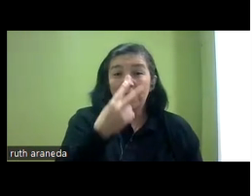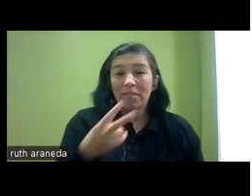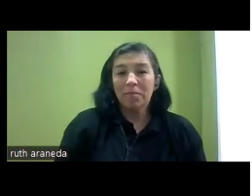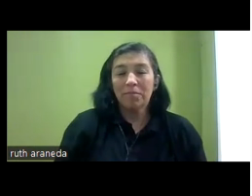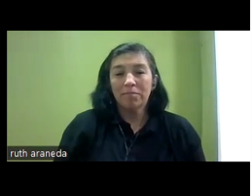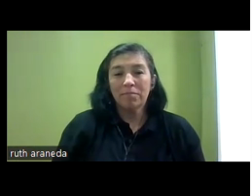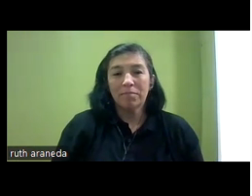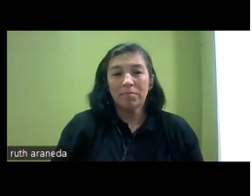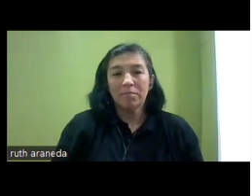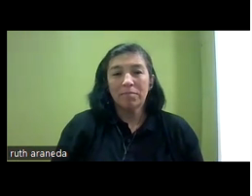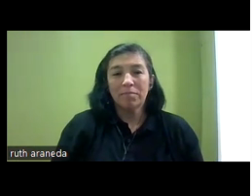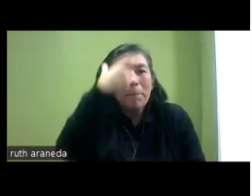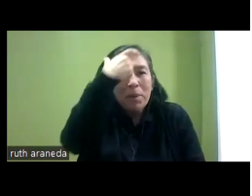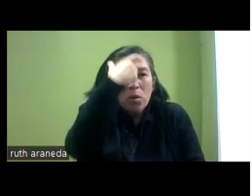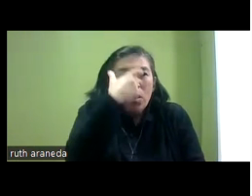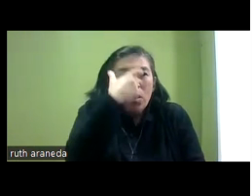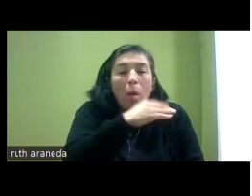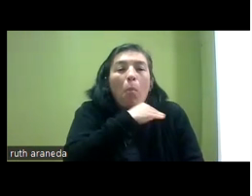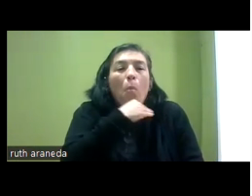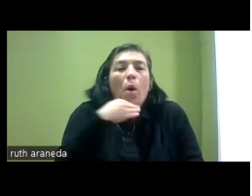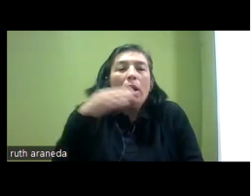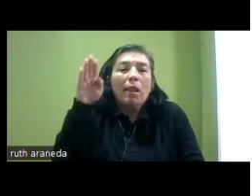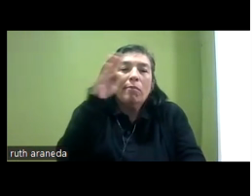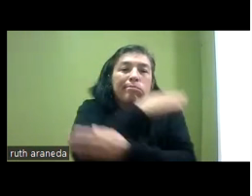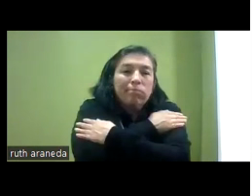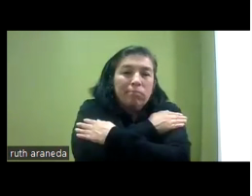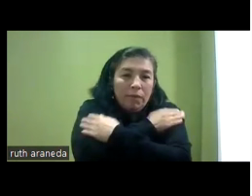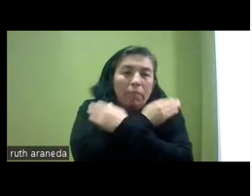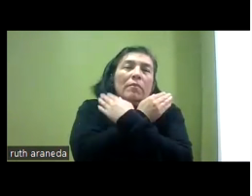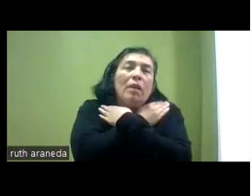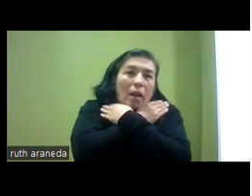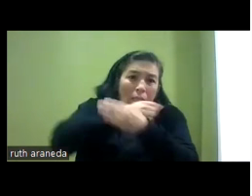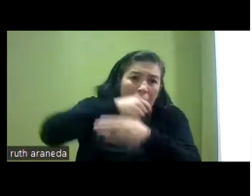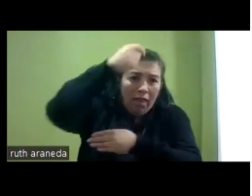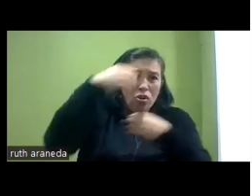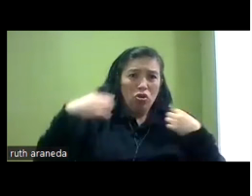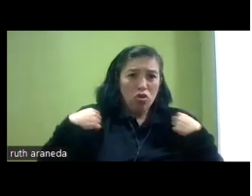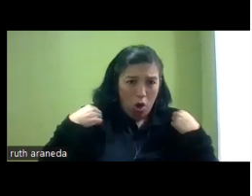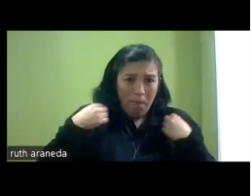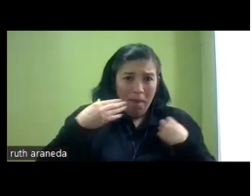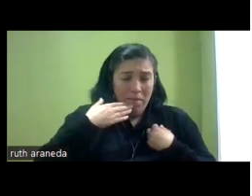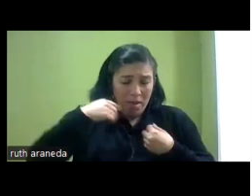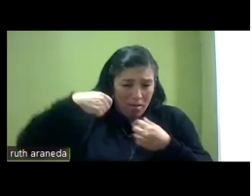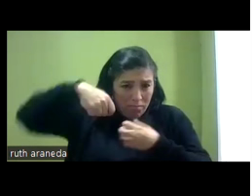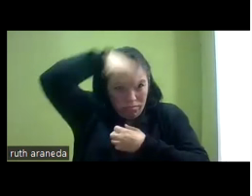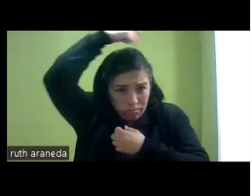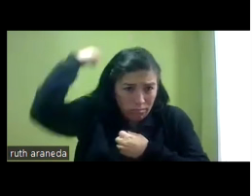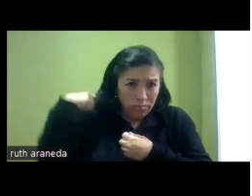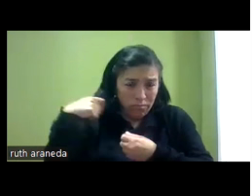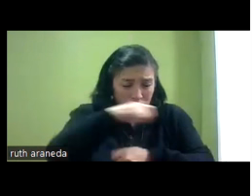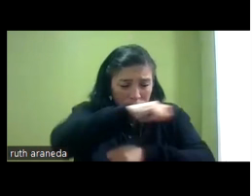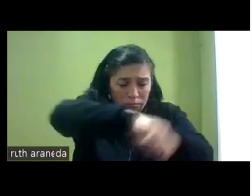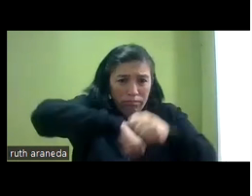es un individuo momificado y todavía vestido y todavía amarrado de la forma en que se lo